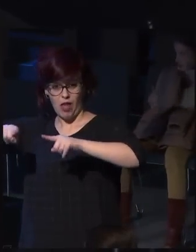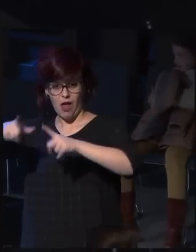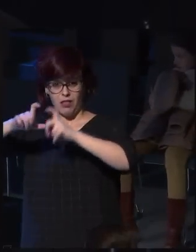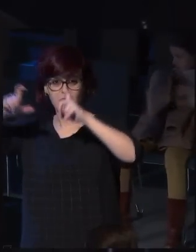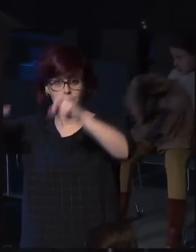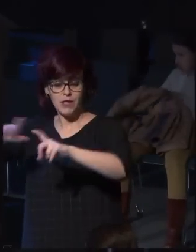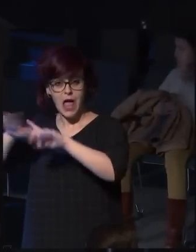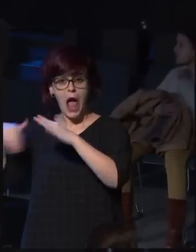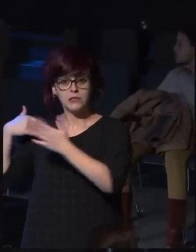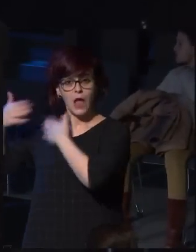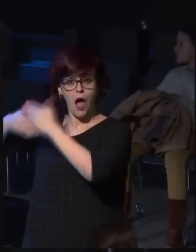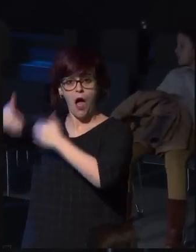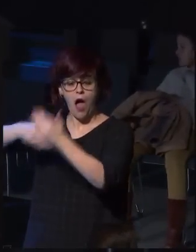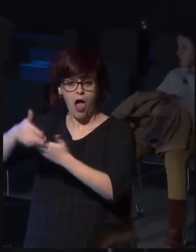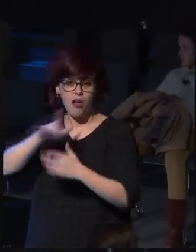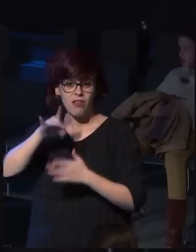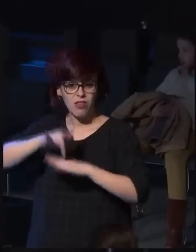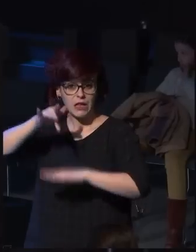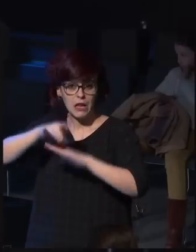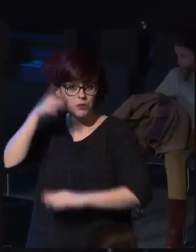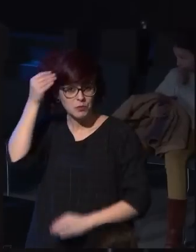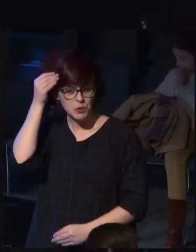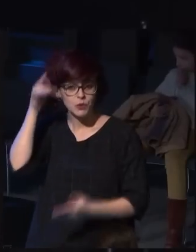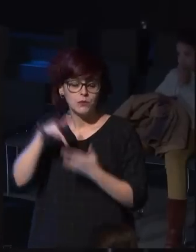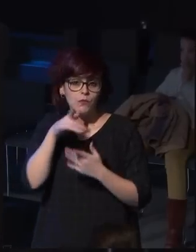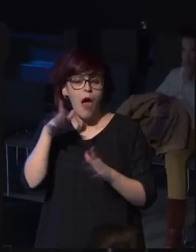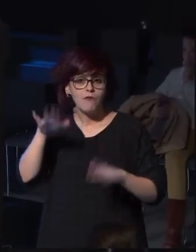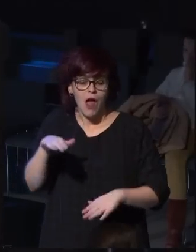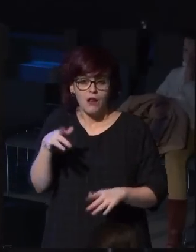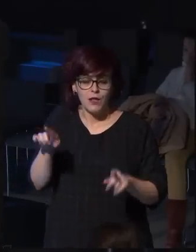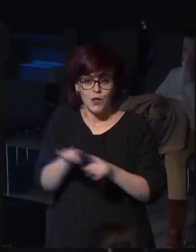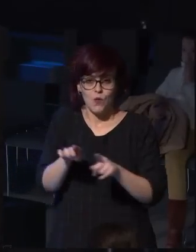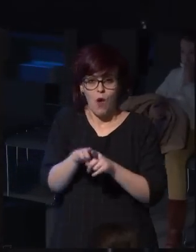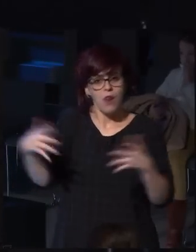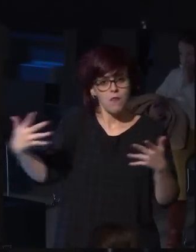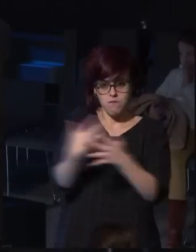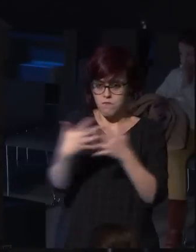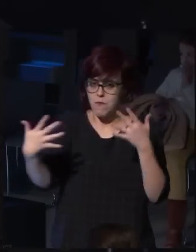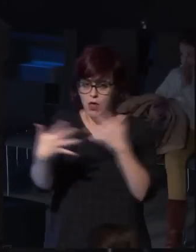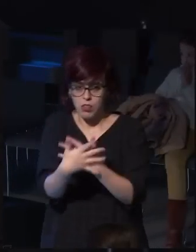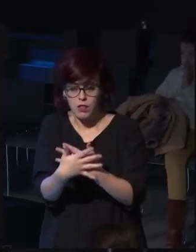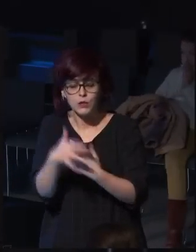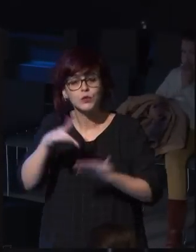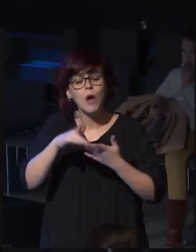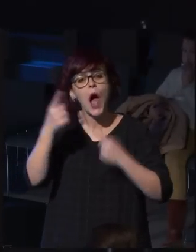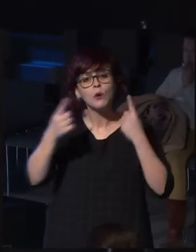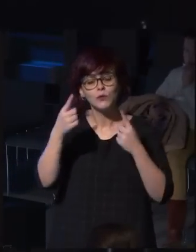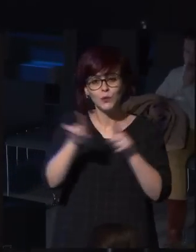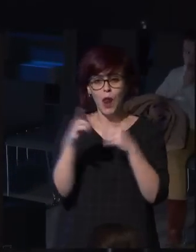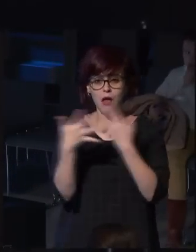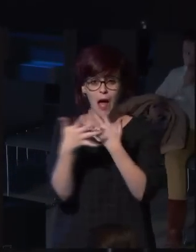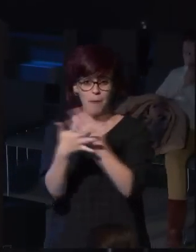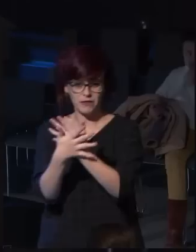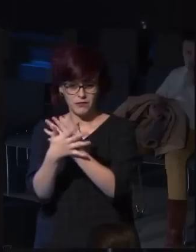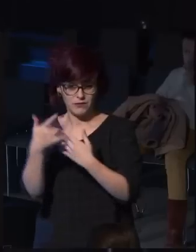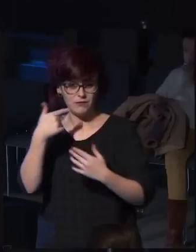hasta el digital. De mi experiencia al final creo que lo importante es el híbrido, ¿no? Creo que hay instrumentos y sobre todo capas que estáis